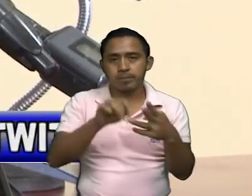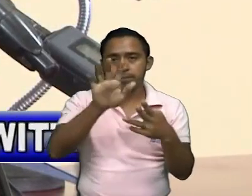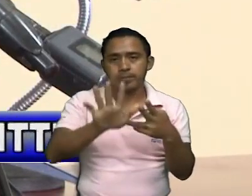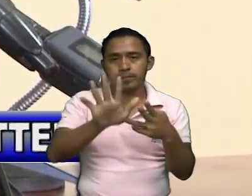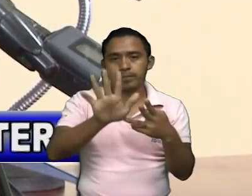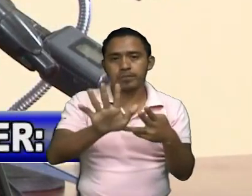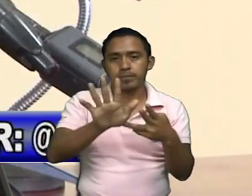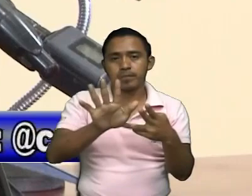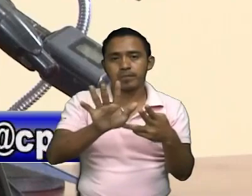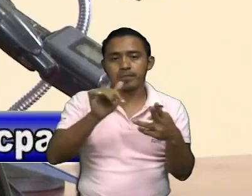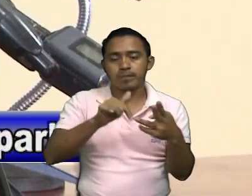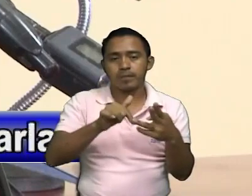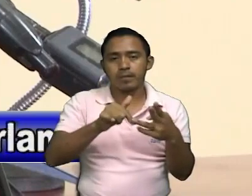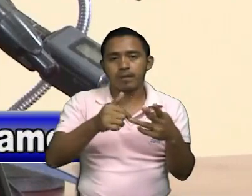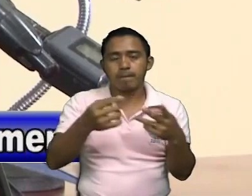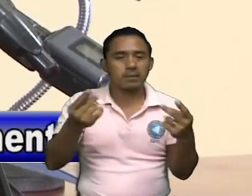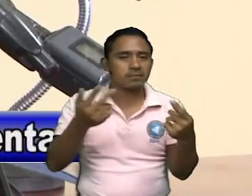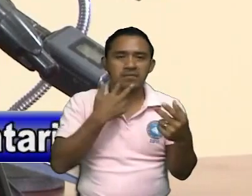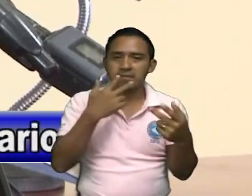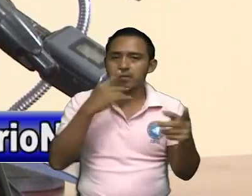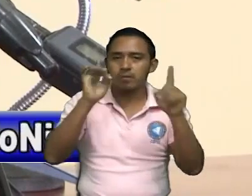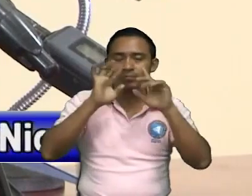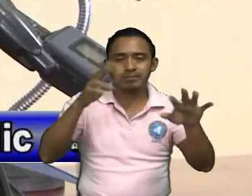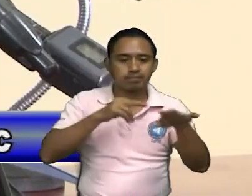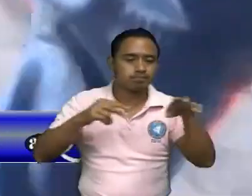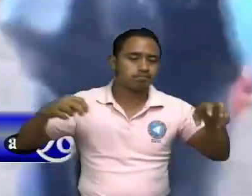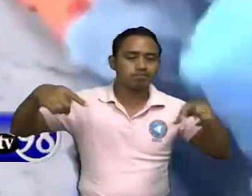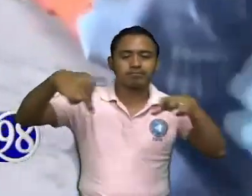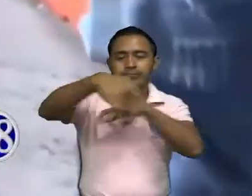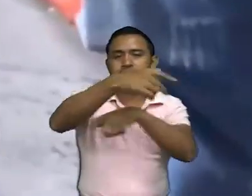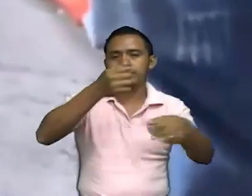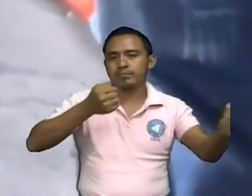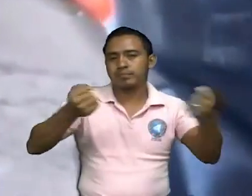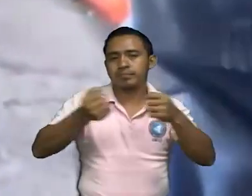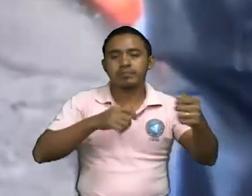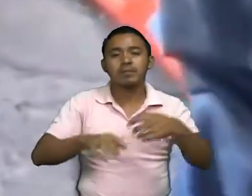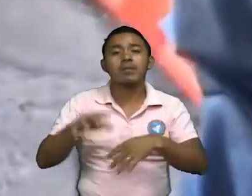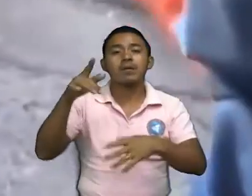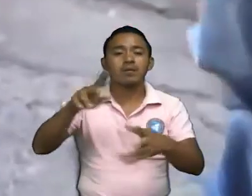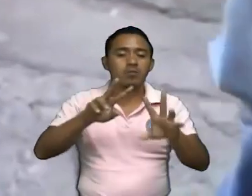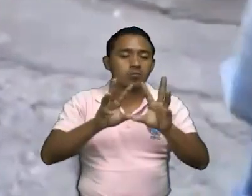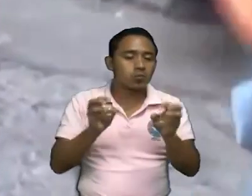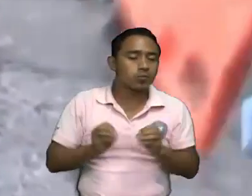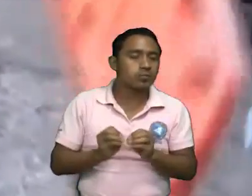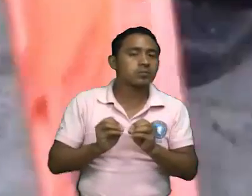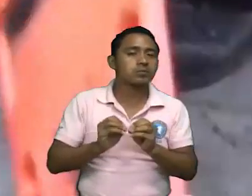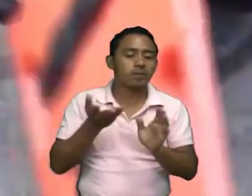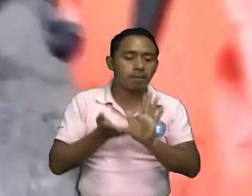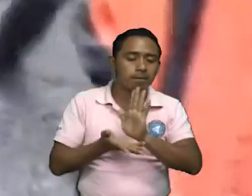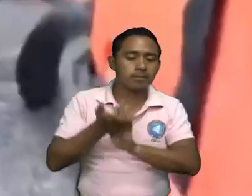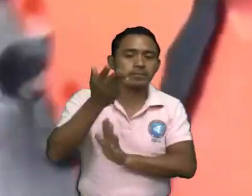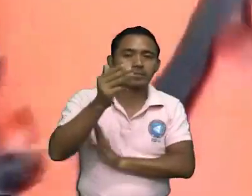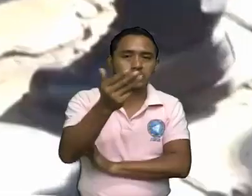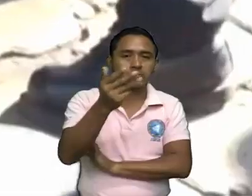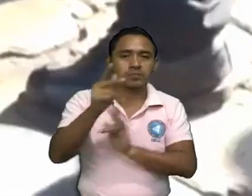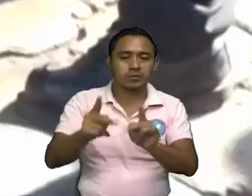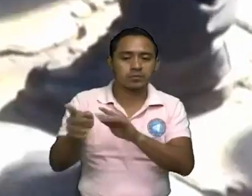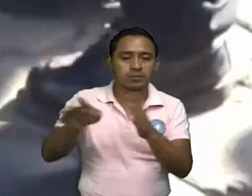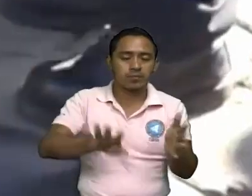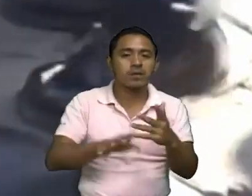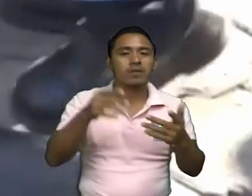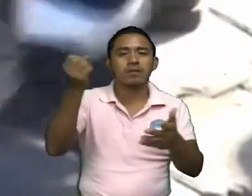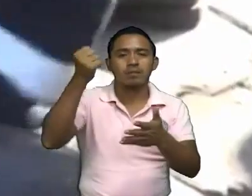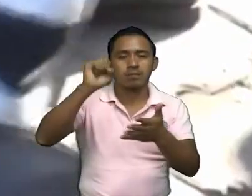5 por imprudencia peatonal. El número de personas fallecidas aumentó en 9 con relación a la